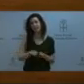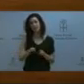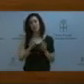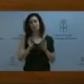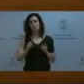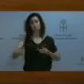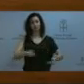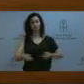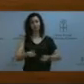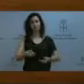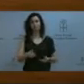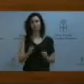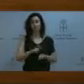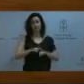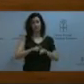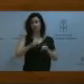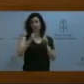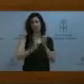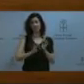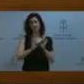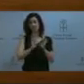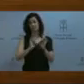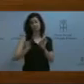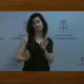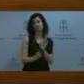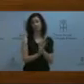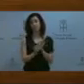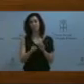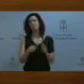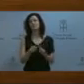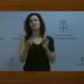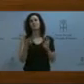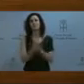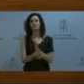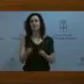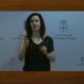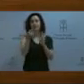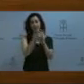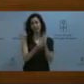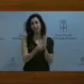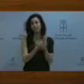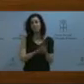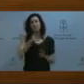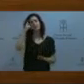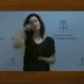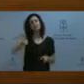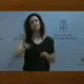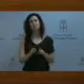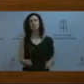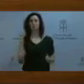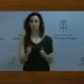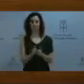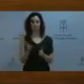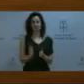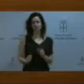demandas con características muy especiales. Y también esa definición de requisitos a tener en cuenta para el asistente personal